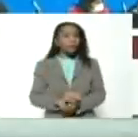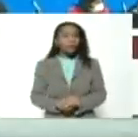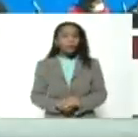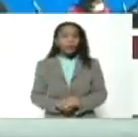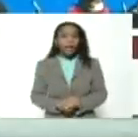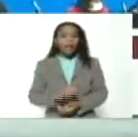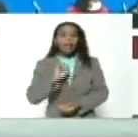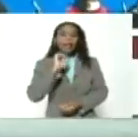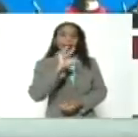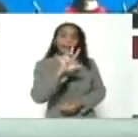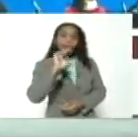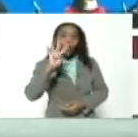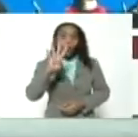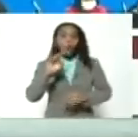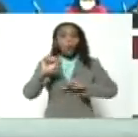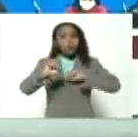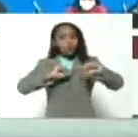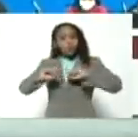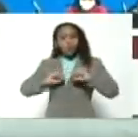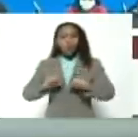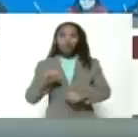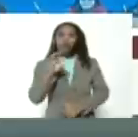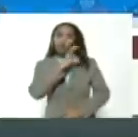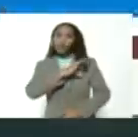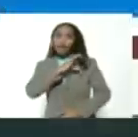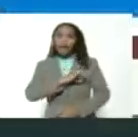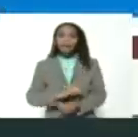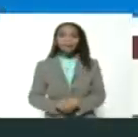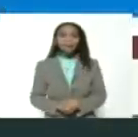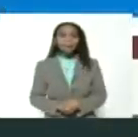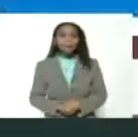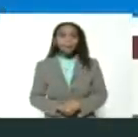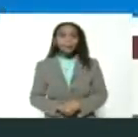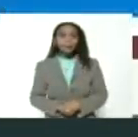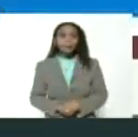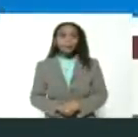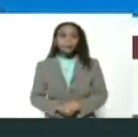de 34 movimientos sociales, ¿no?